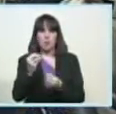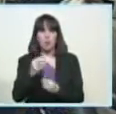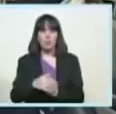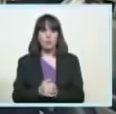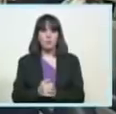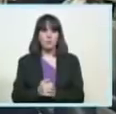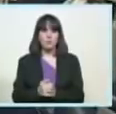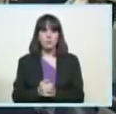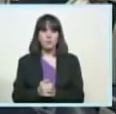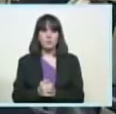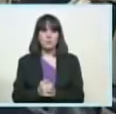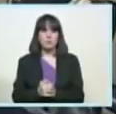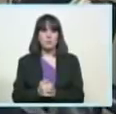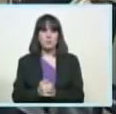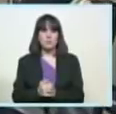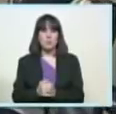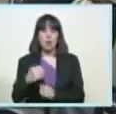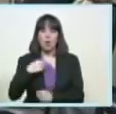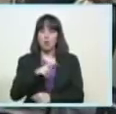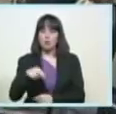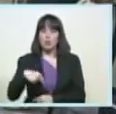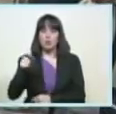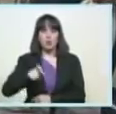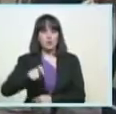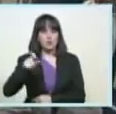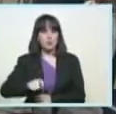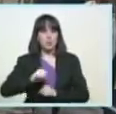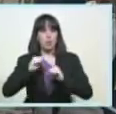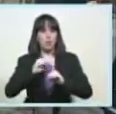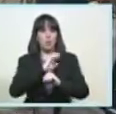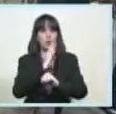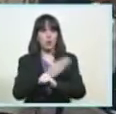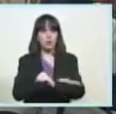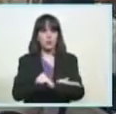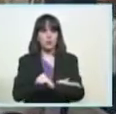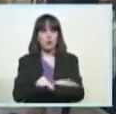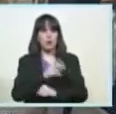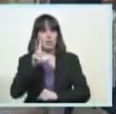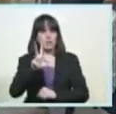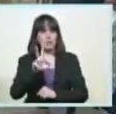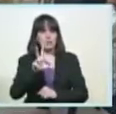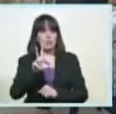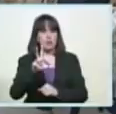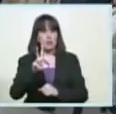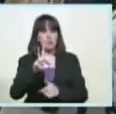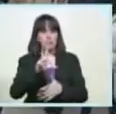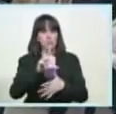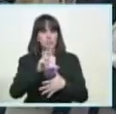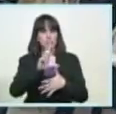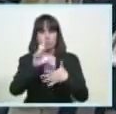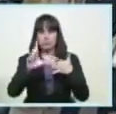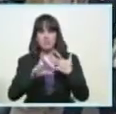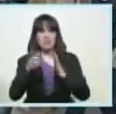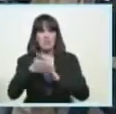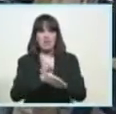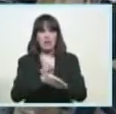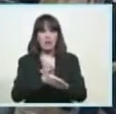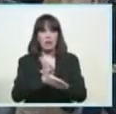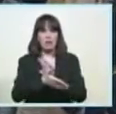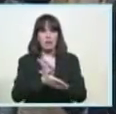aquí está solo necesitamos una línea poderosa en tercer lugar ratifico y reitero